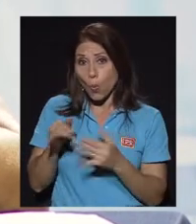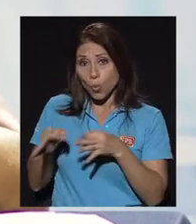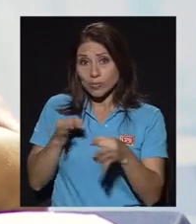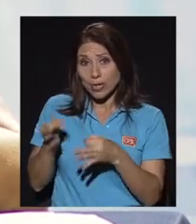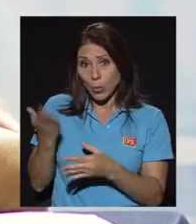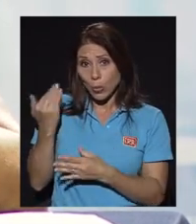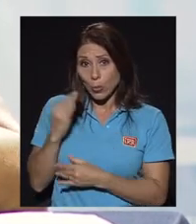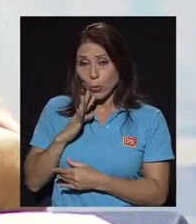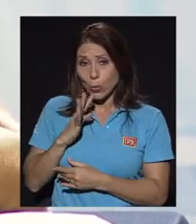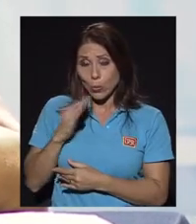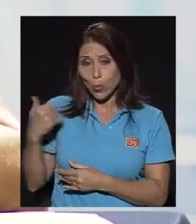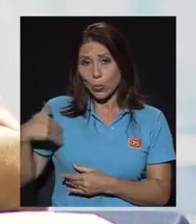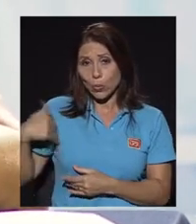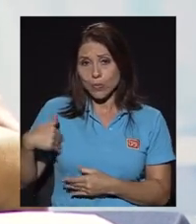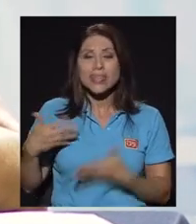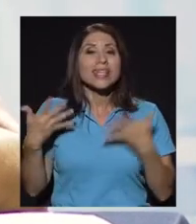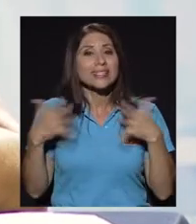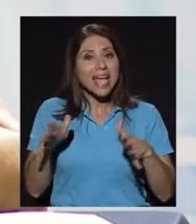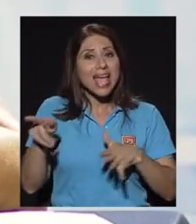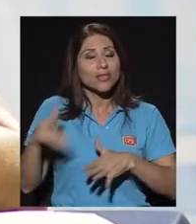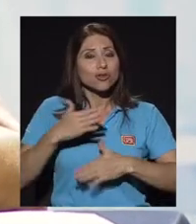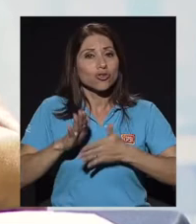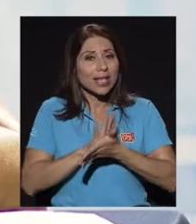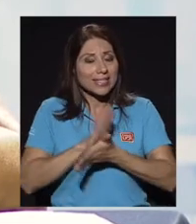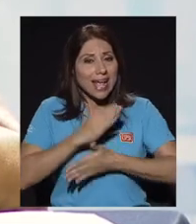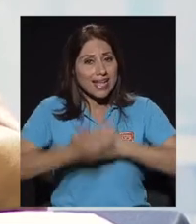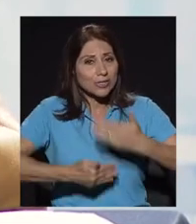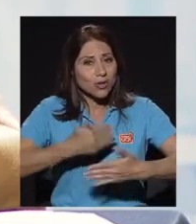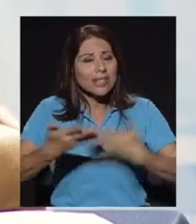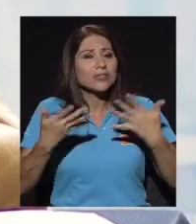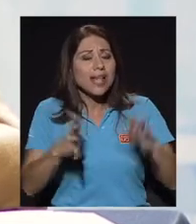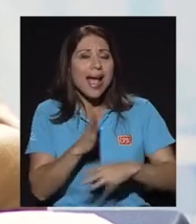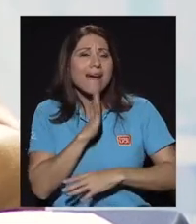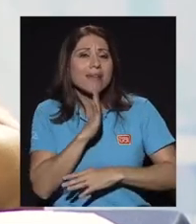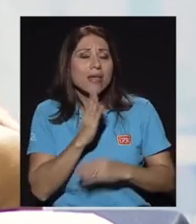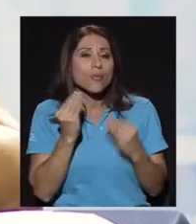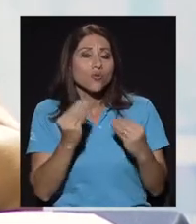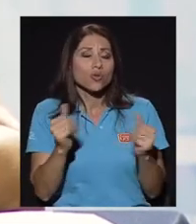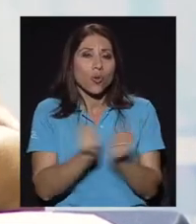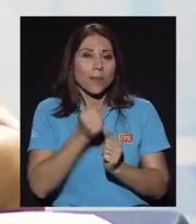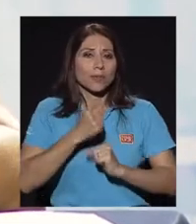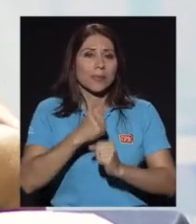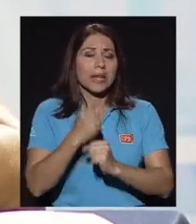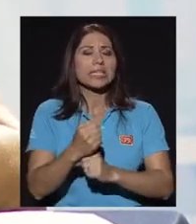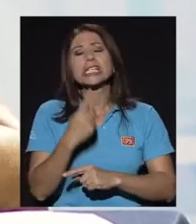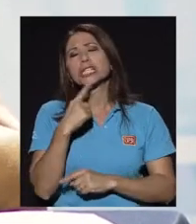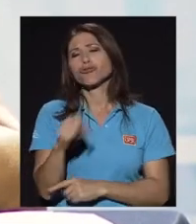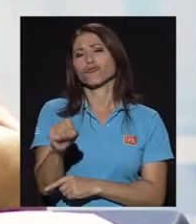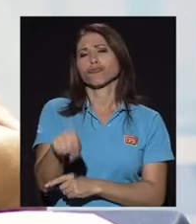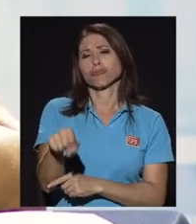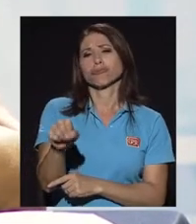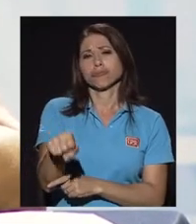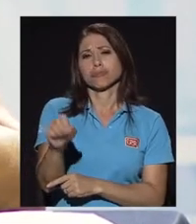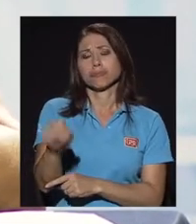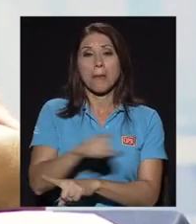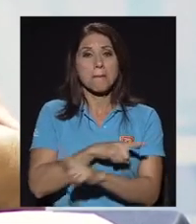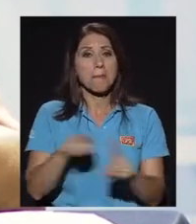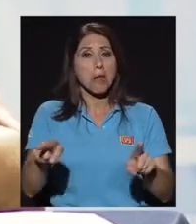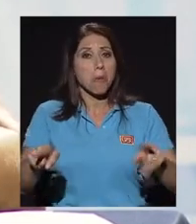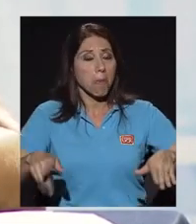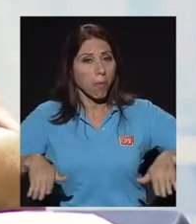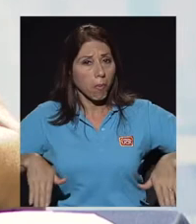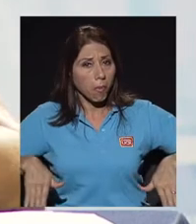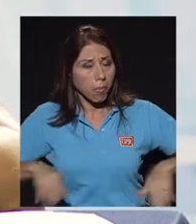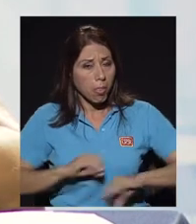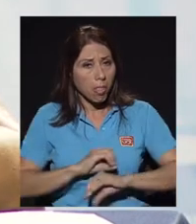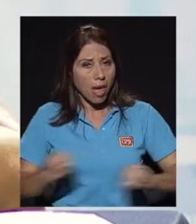gestionando y han hablado mucho con la municipalidad, que les han dicho que sí, que sí, que sí, pero que no han hecho